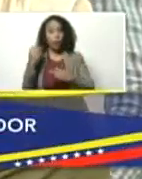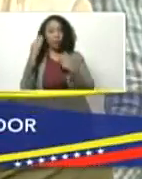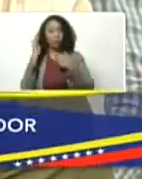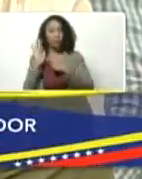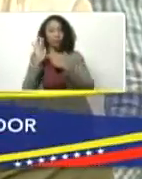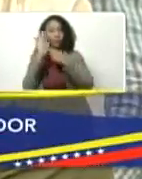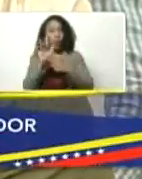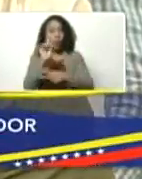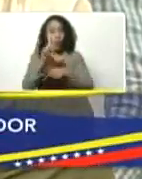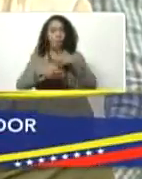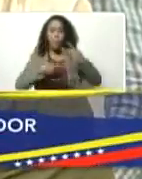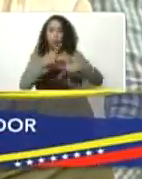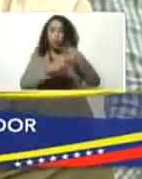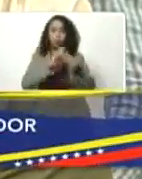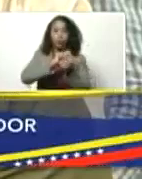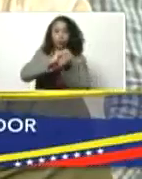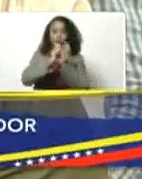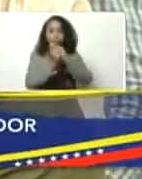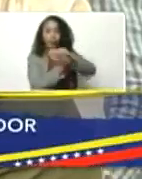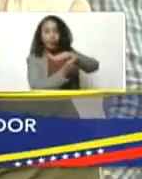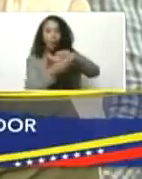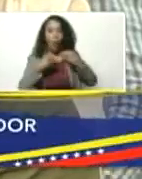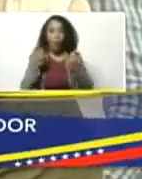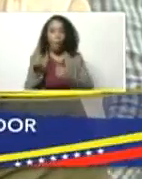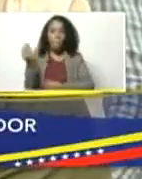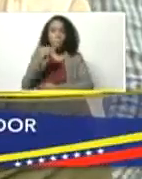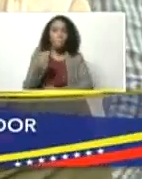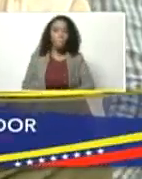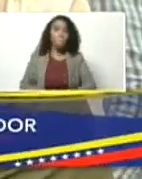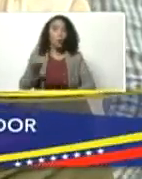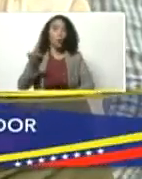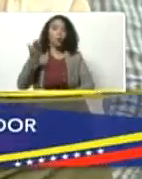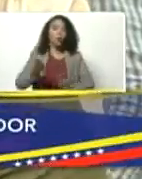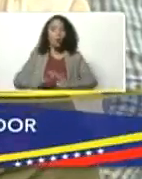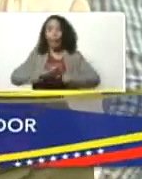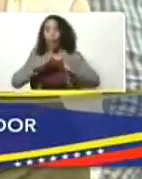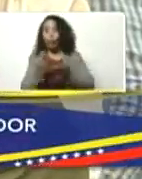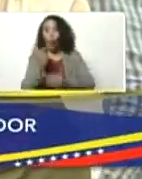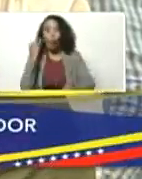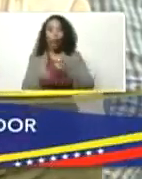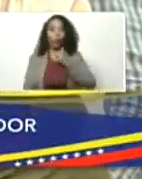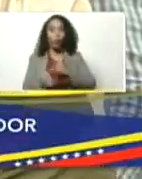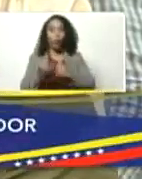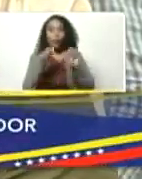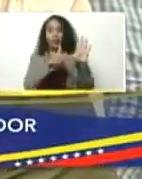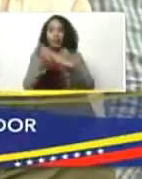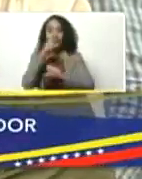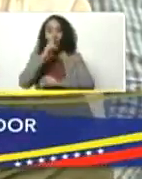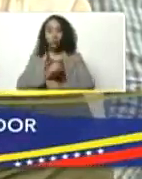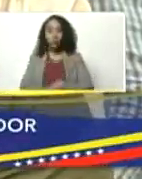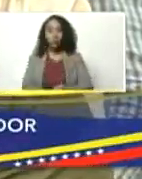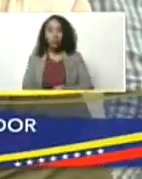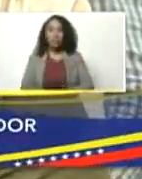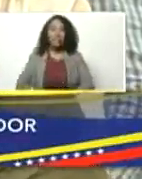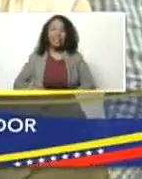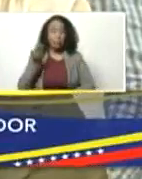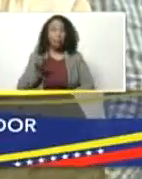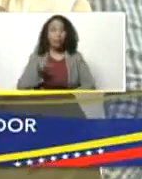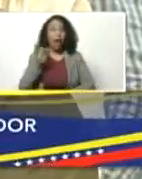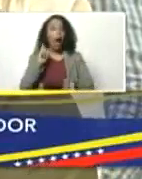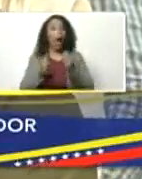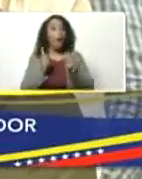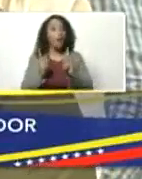referenciar uno de los procesos de transformación económica más importantes en el mundo en los últimos 60 años. Tan importante que a